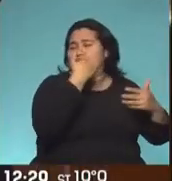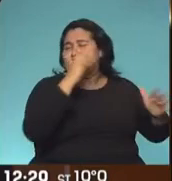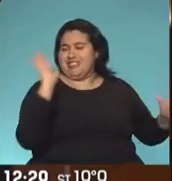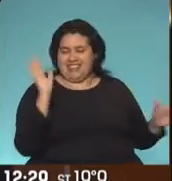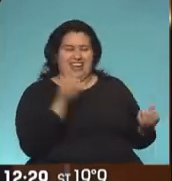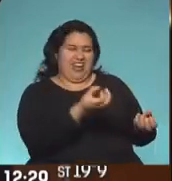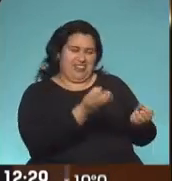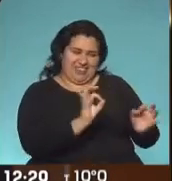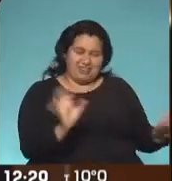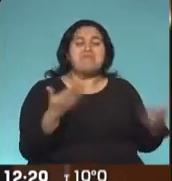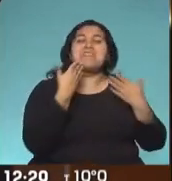gracias